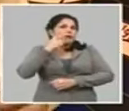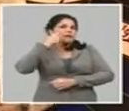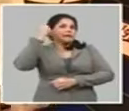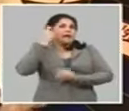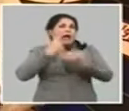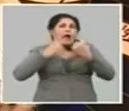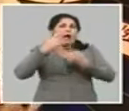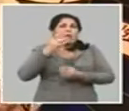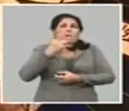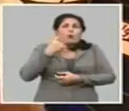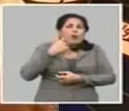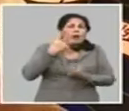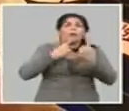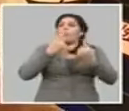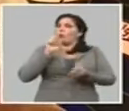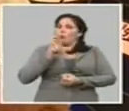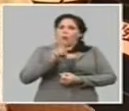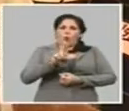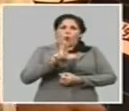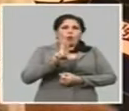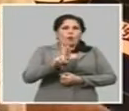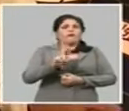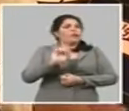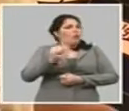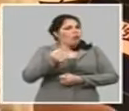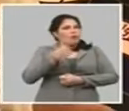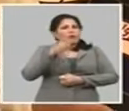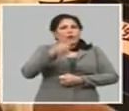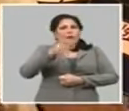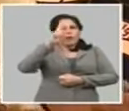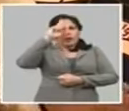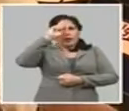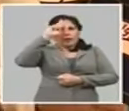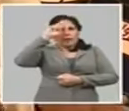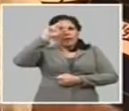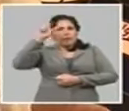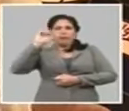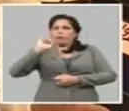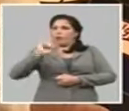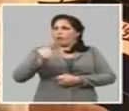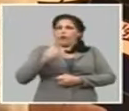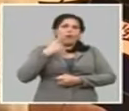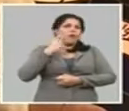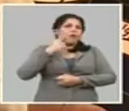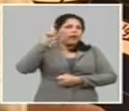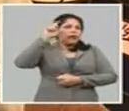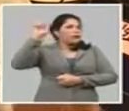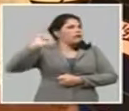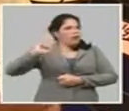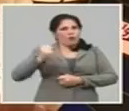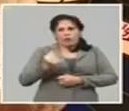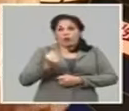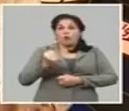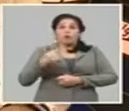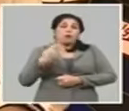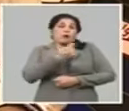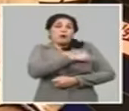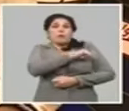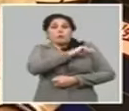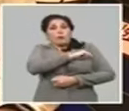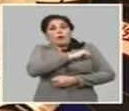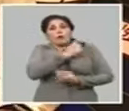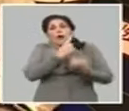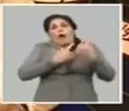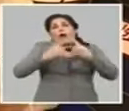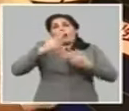todos los servicios de estomatología que el país tiene no en los servicios de urgencias se van a mantener todos los servicios de urgencias para que la población pueda